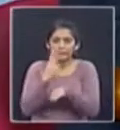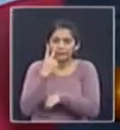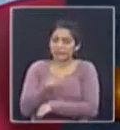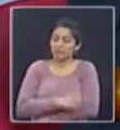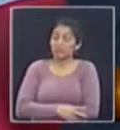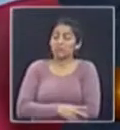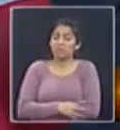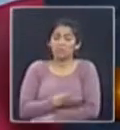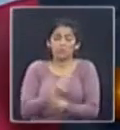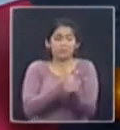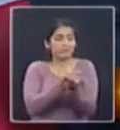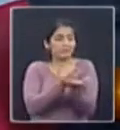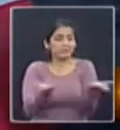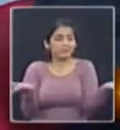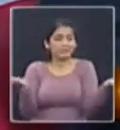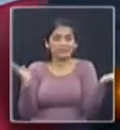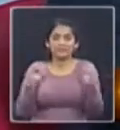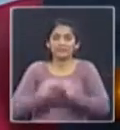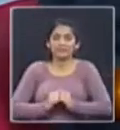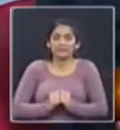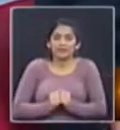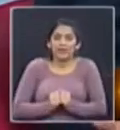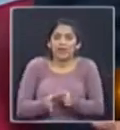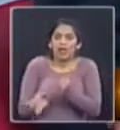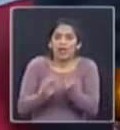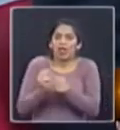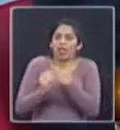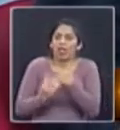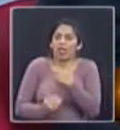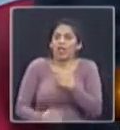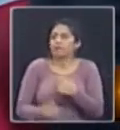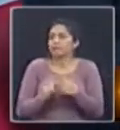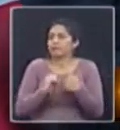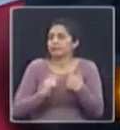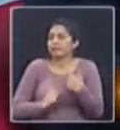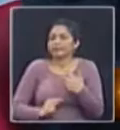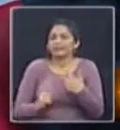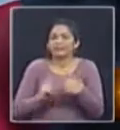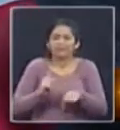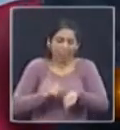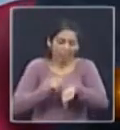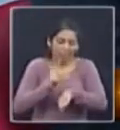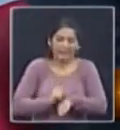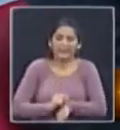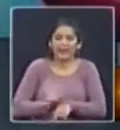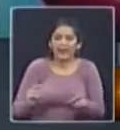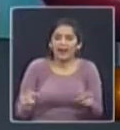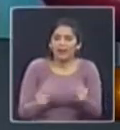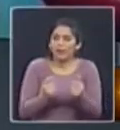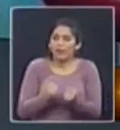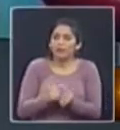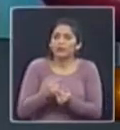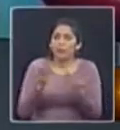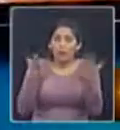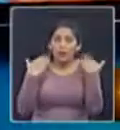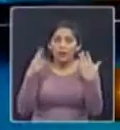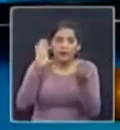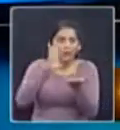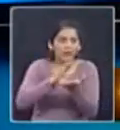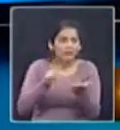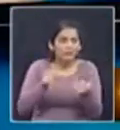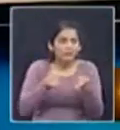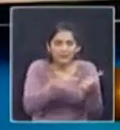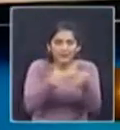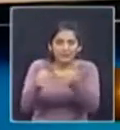realmente no alcanza el tiempo pero el día y eso es bueno porque eso se retoma lo que es el centro voy a que por un lado se retoma lo que el